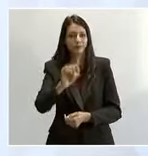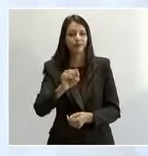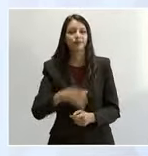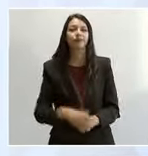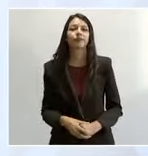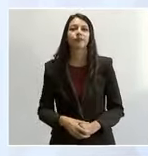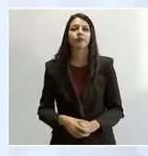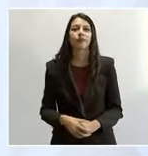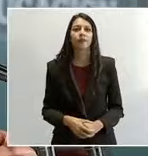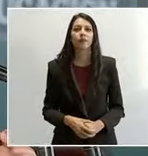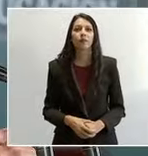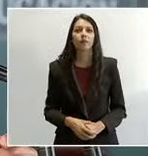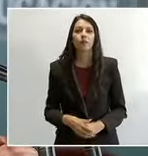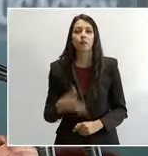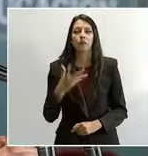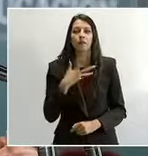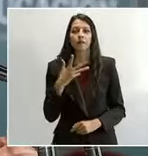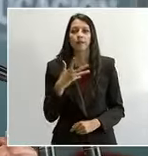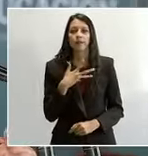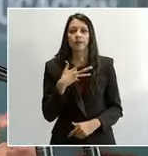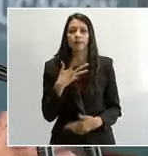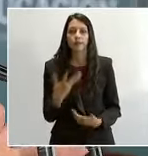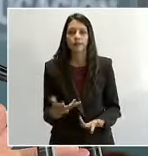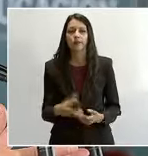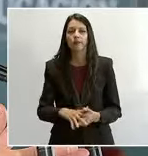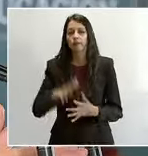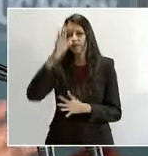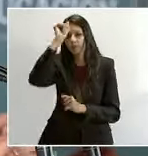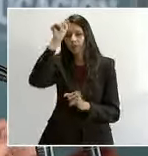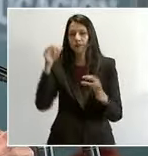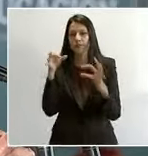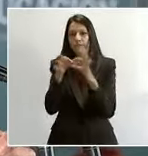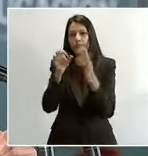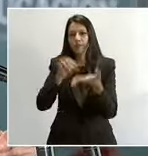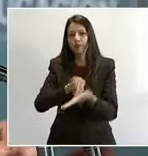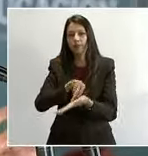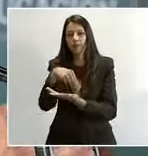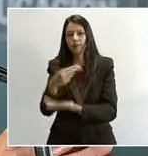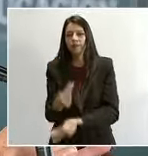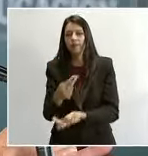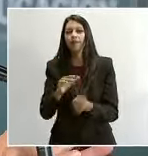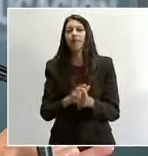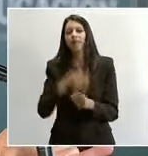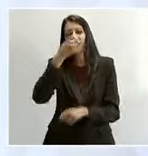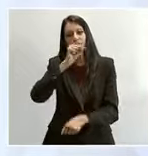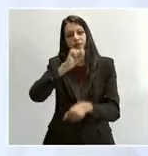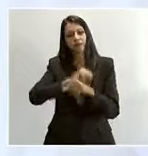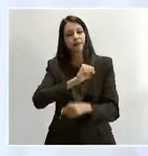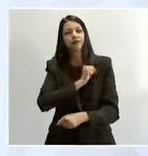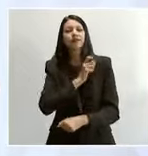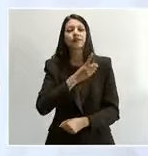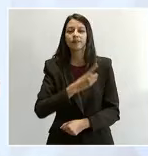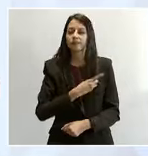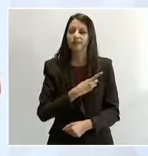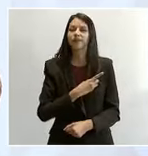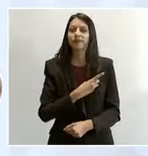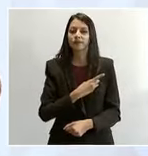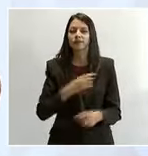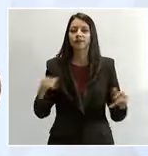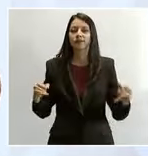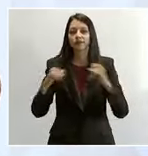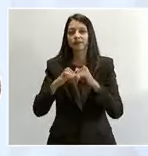desde luego tenemos convenios firmados con la secretaría de salud con